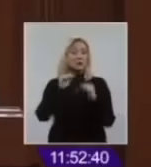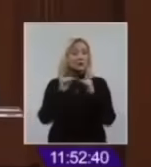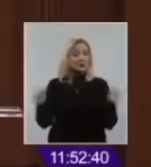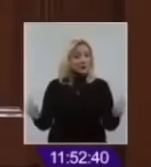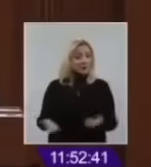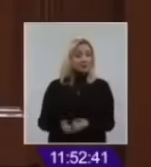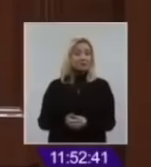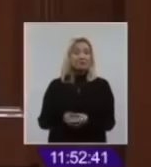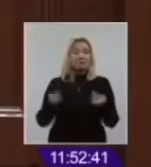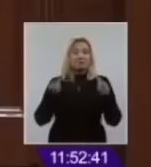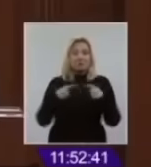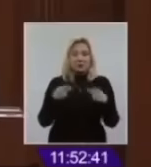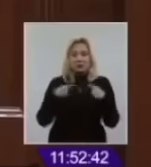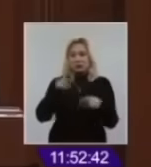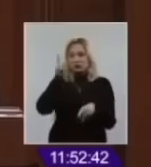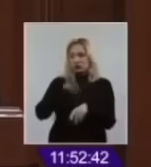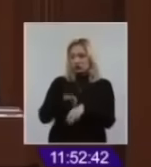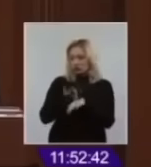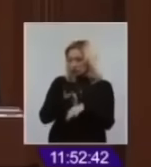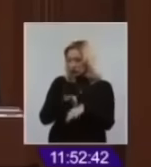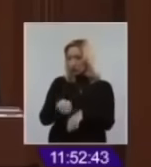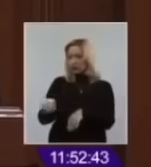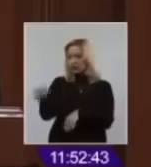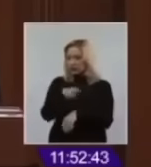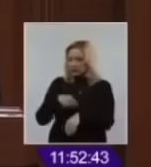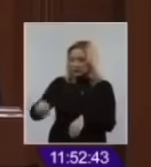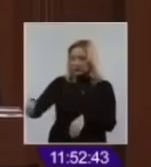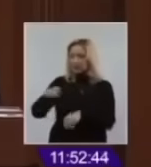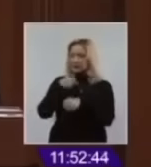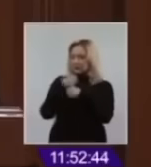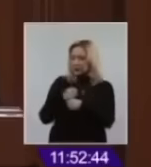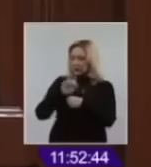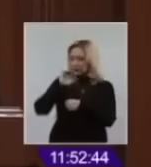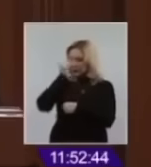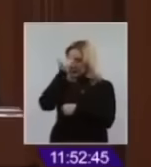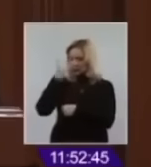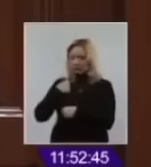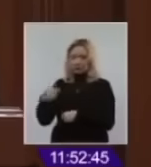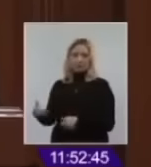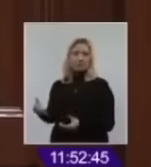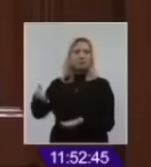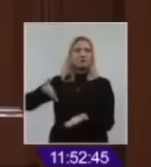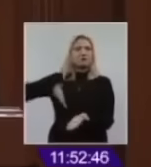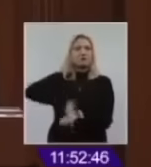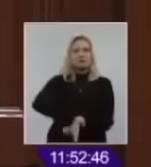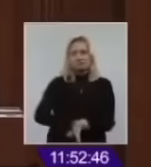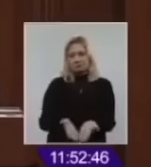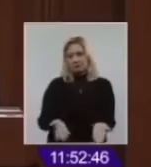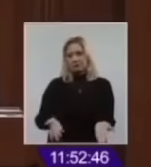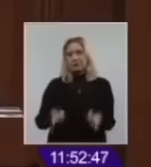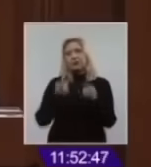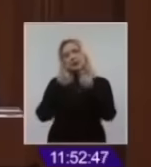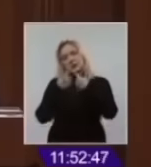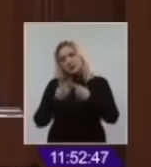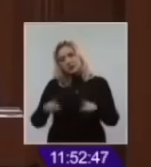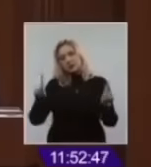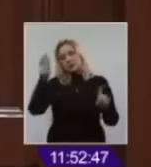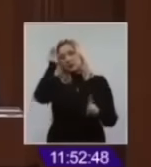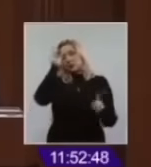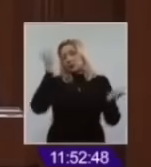terrenales, con problemas comunes, la llegada de visiones distintas a las predominantes del